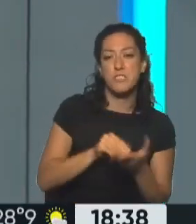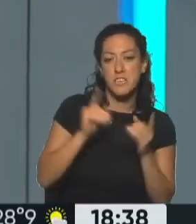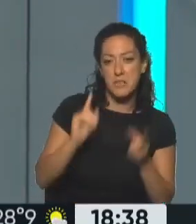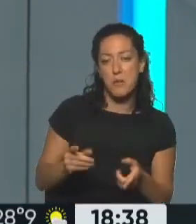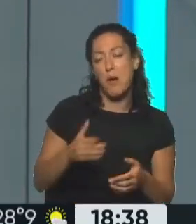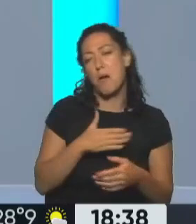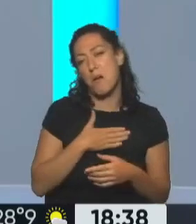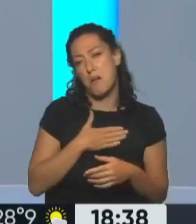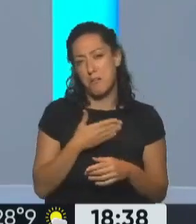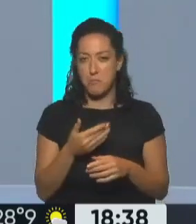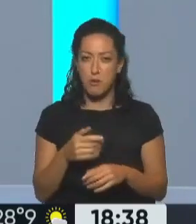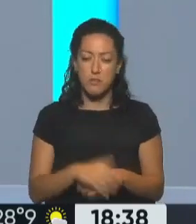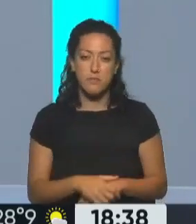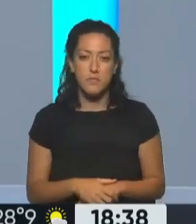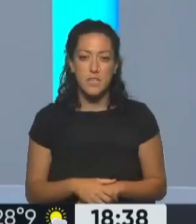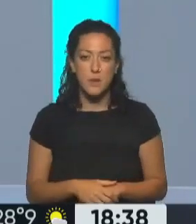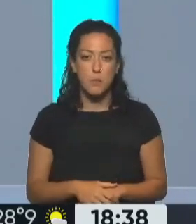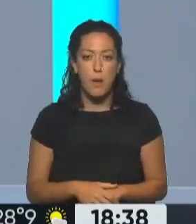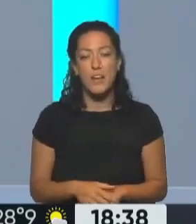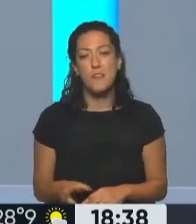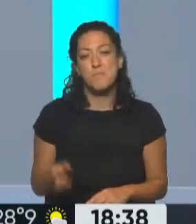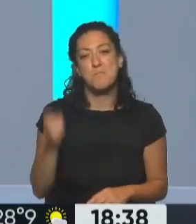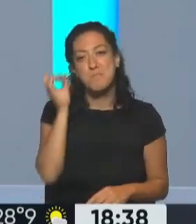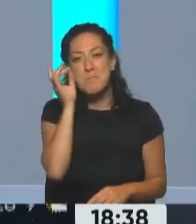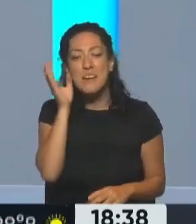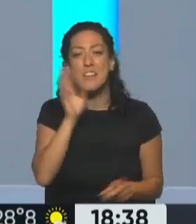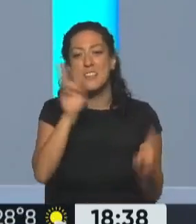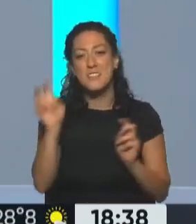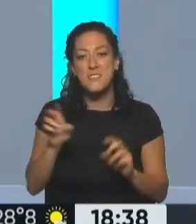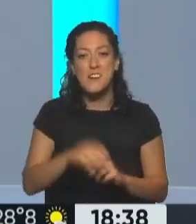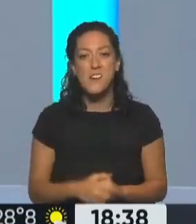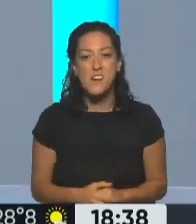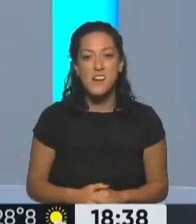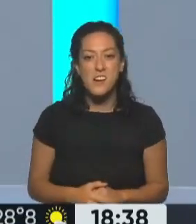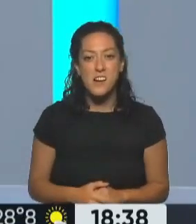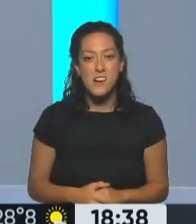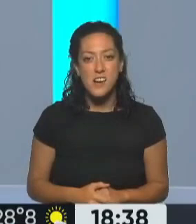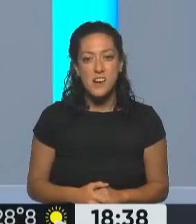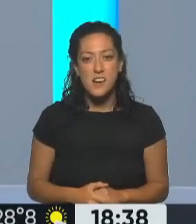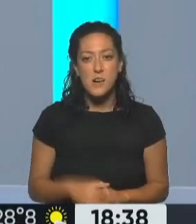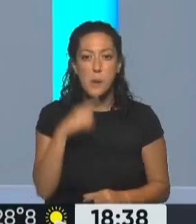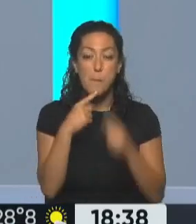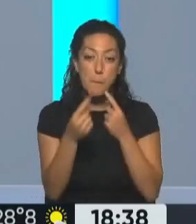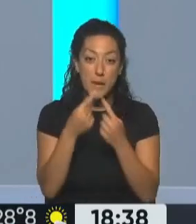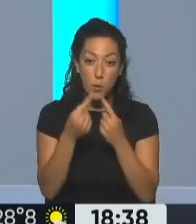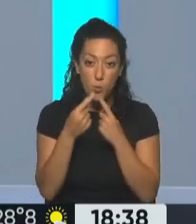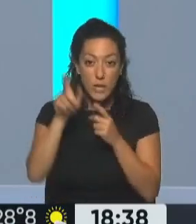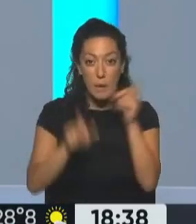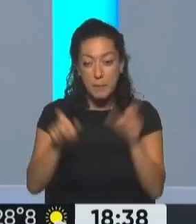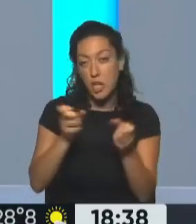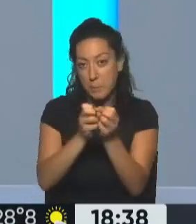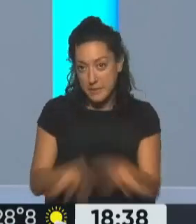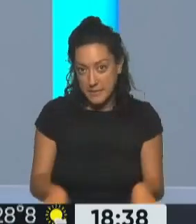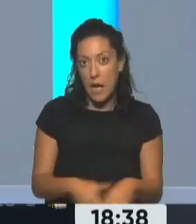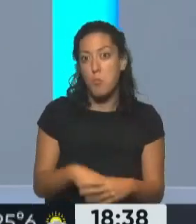a partir del miércoles 22 de febrero, siempre en base a la finalización de su DNI. El pago de febrero será el último de